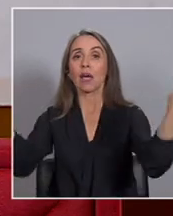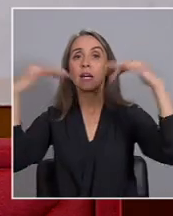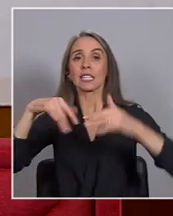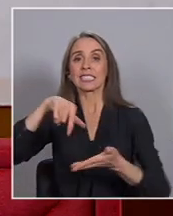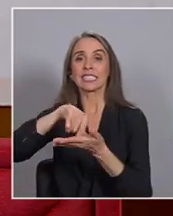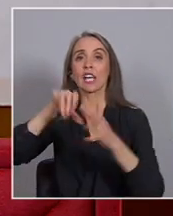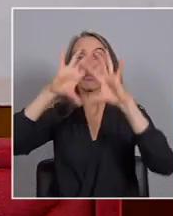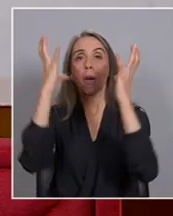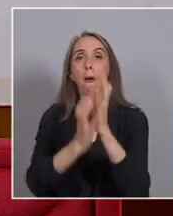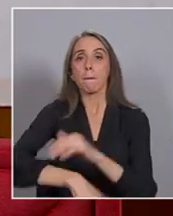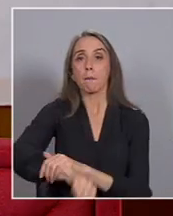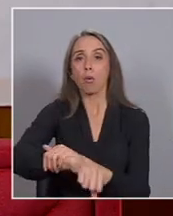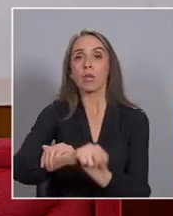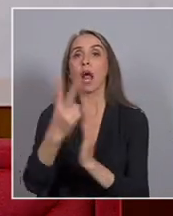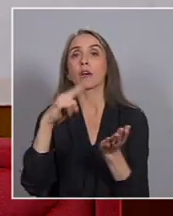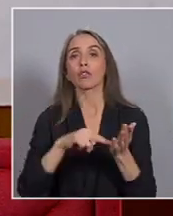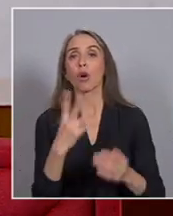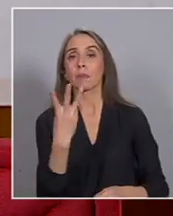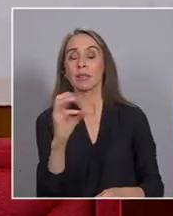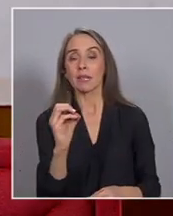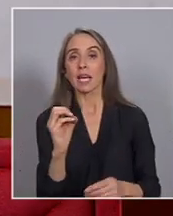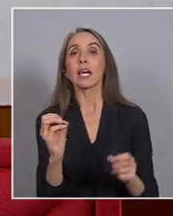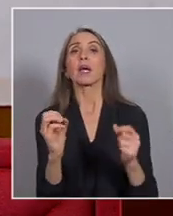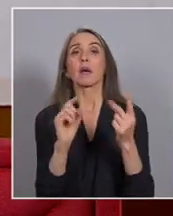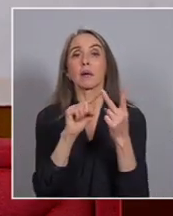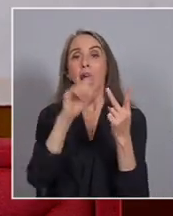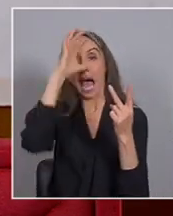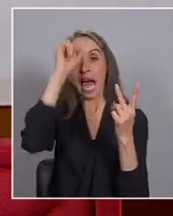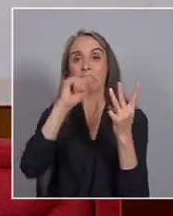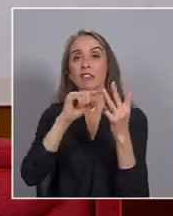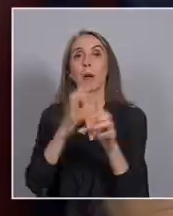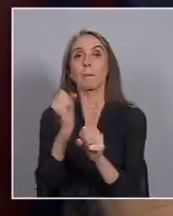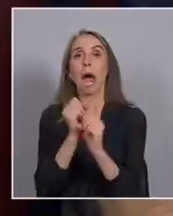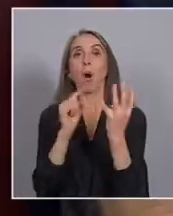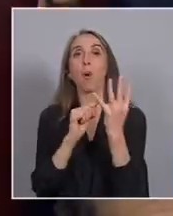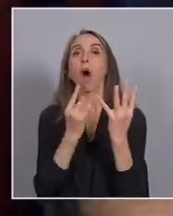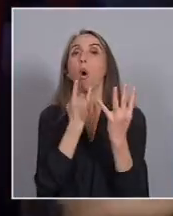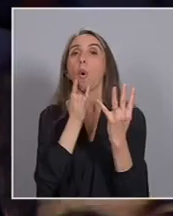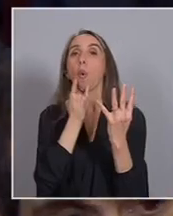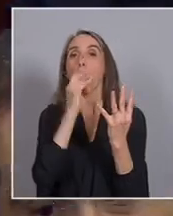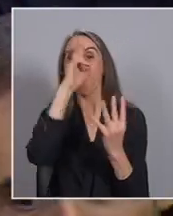del Mundial del Fútbol 2030 junto con Argentina, Paraguay y Uruguay.